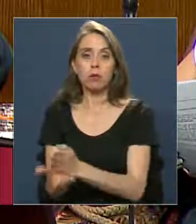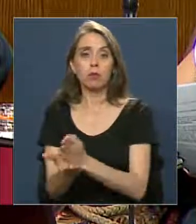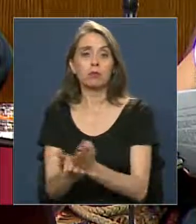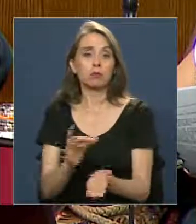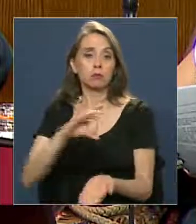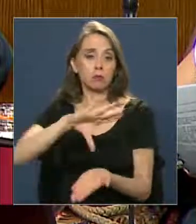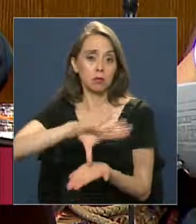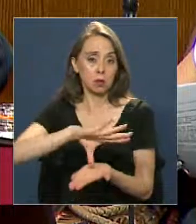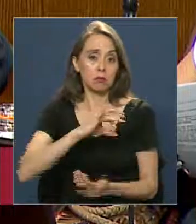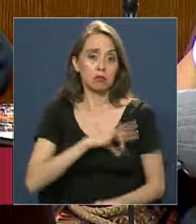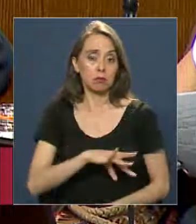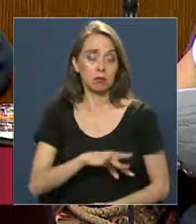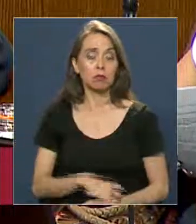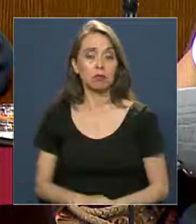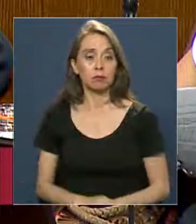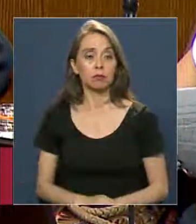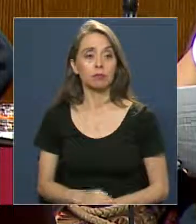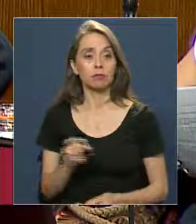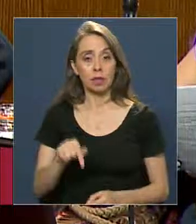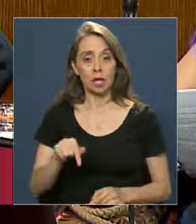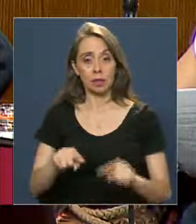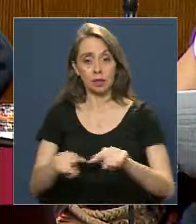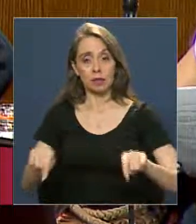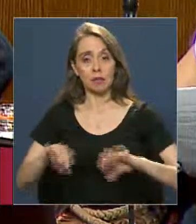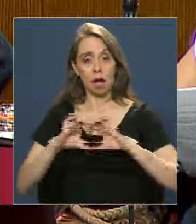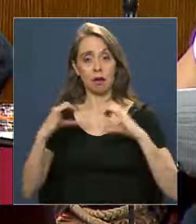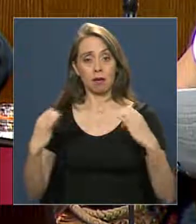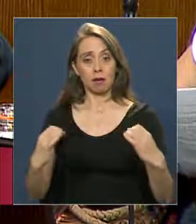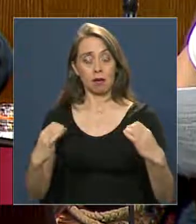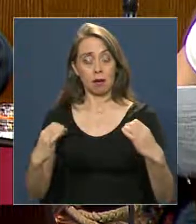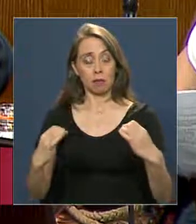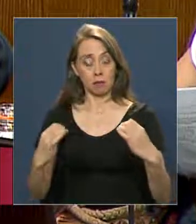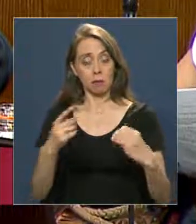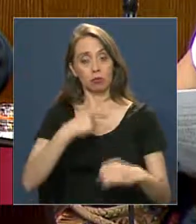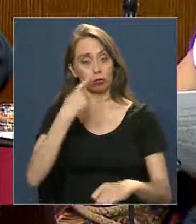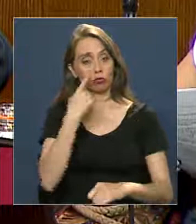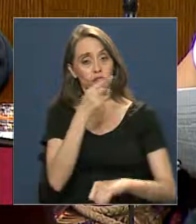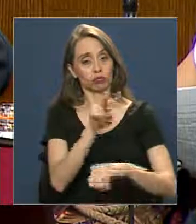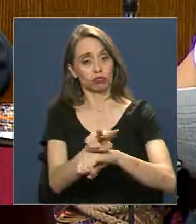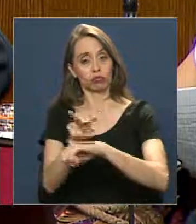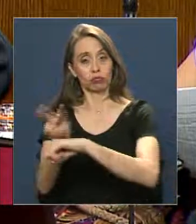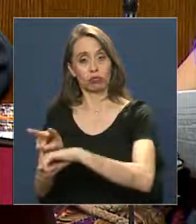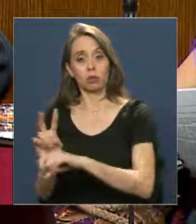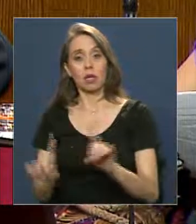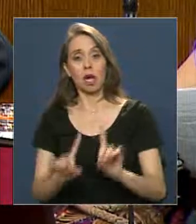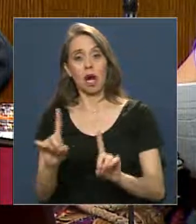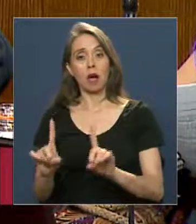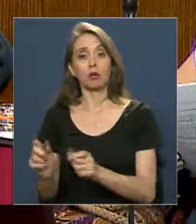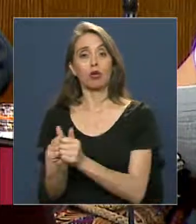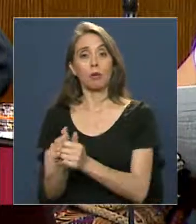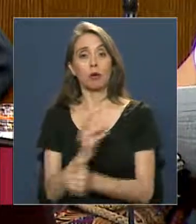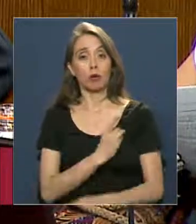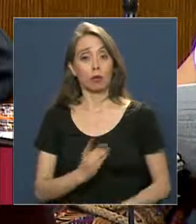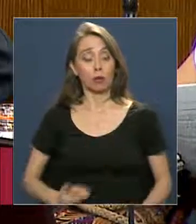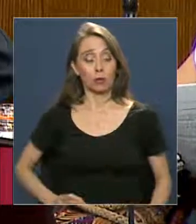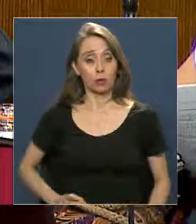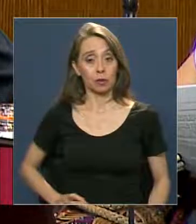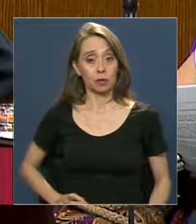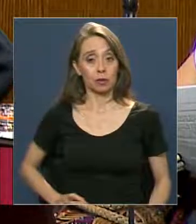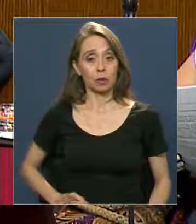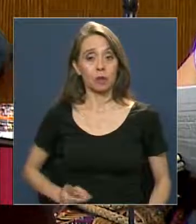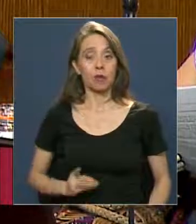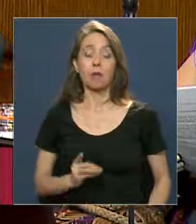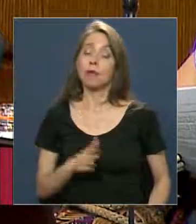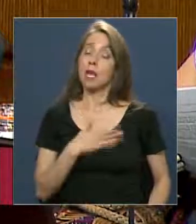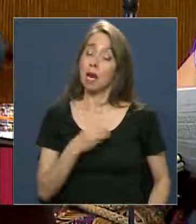Repito, aquí en esta misma sala hemos sido testigos cómo algunos colegas parlamentarios, lamentablemente en algunos